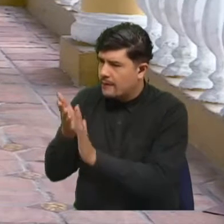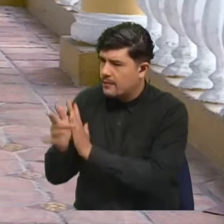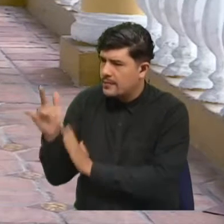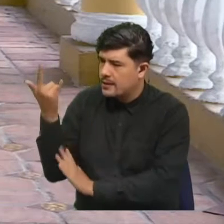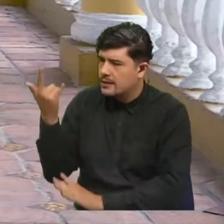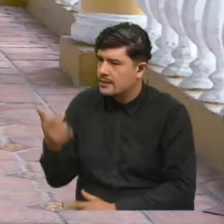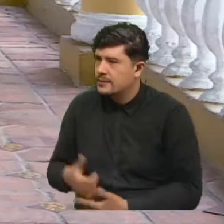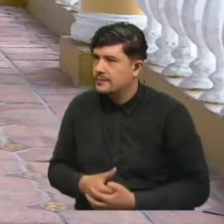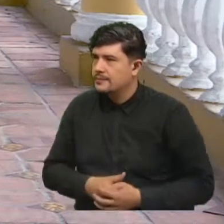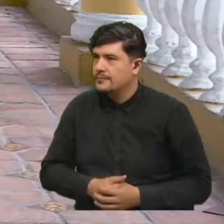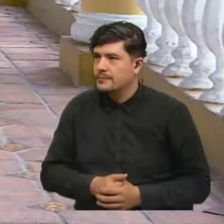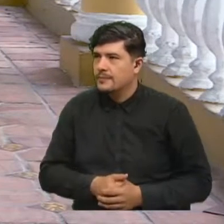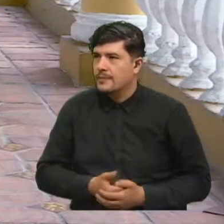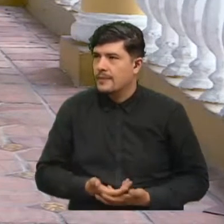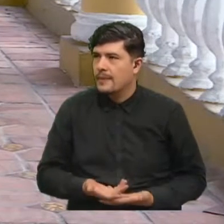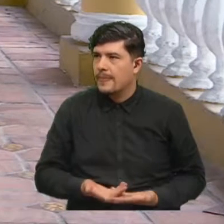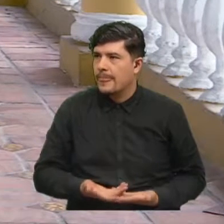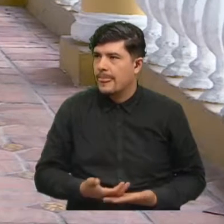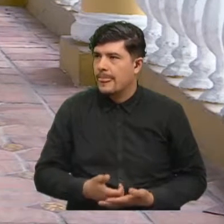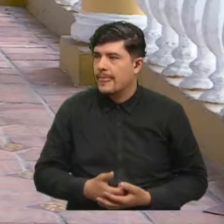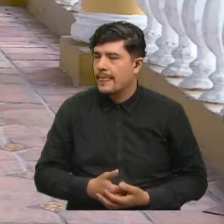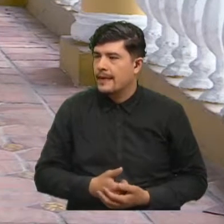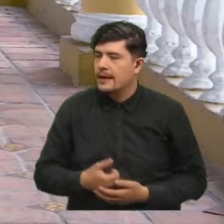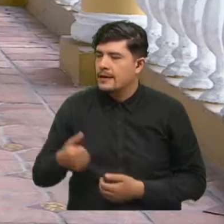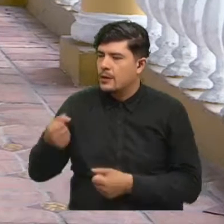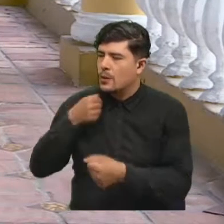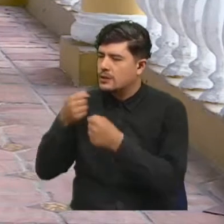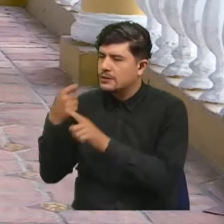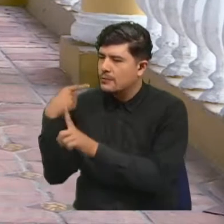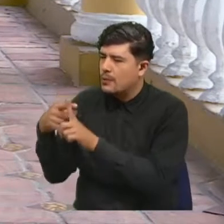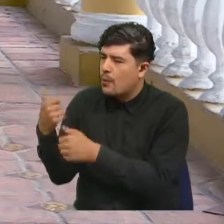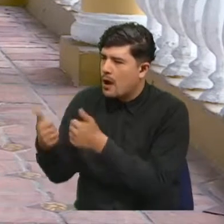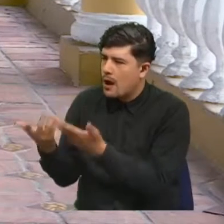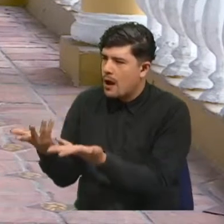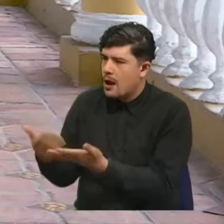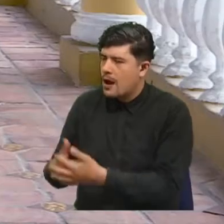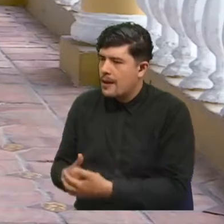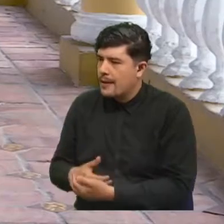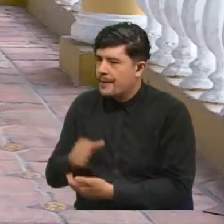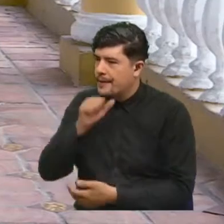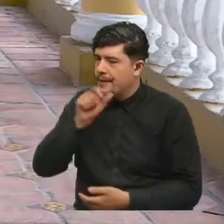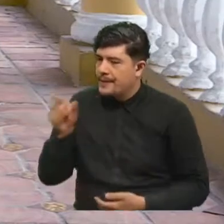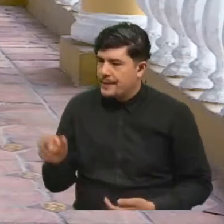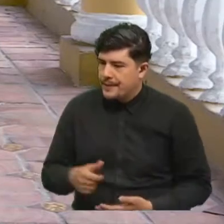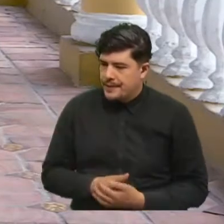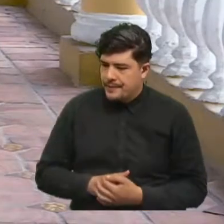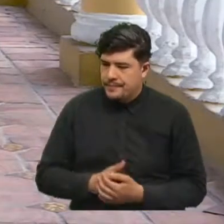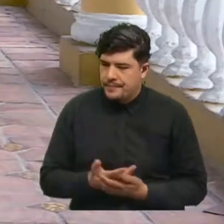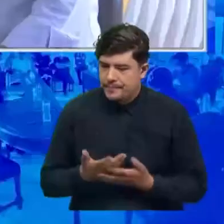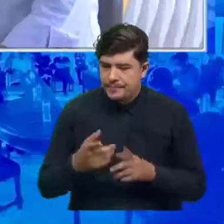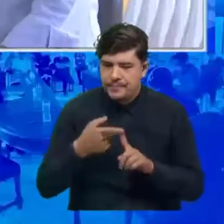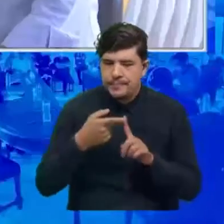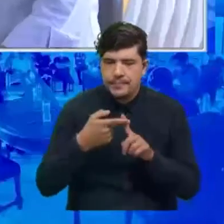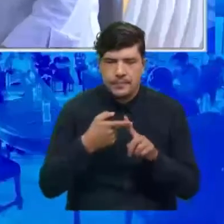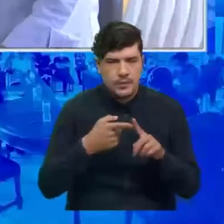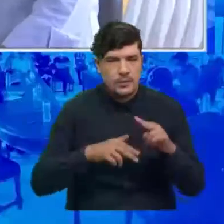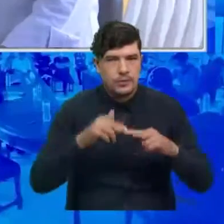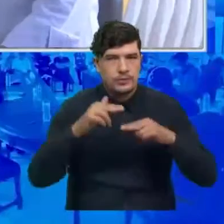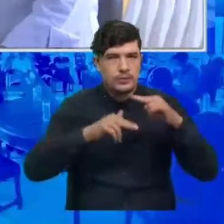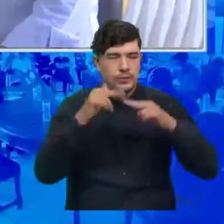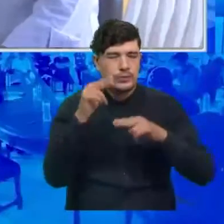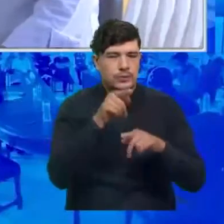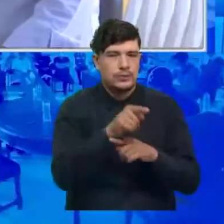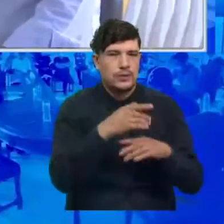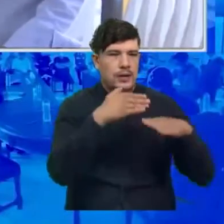primero garantizarles la renovación de las obras por ejemplo de la vía ante de la